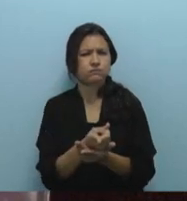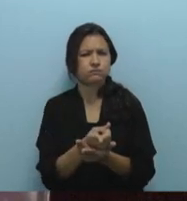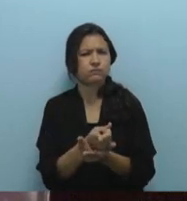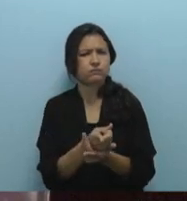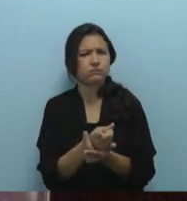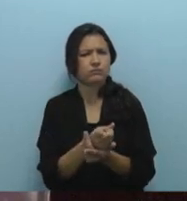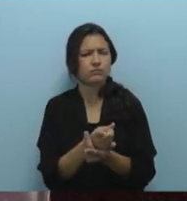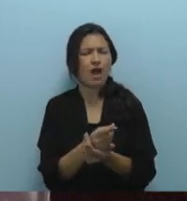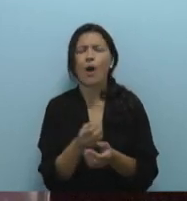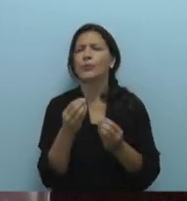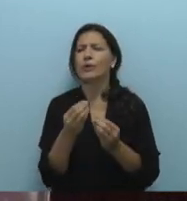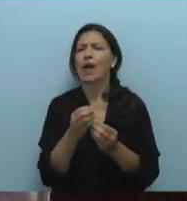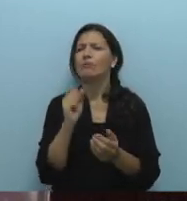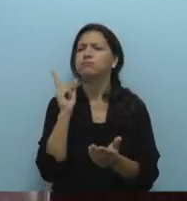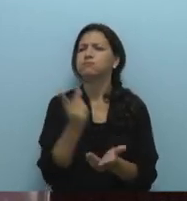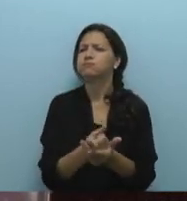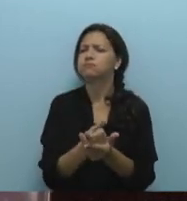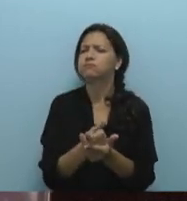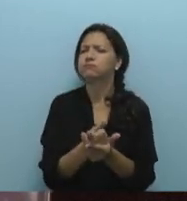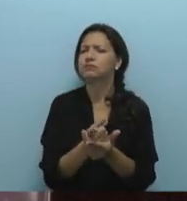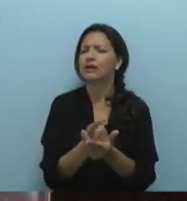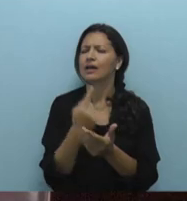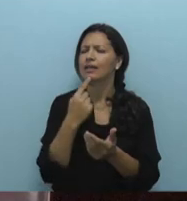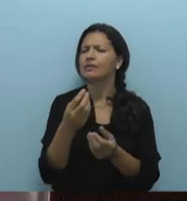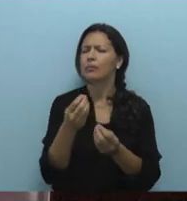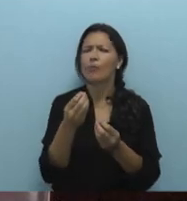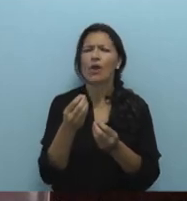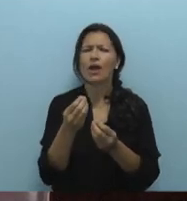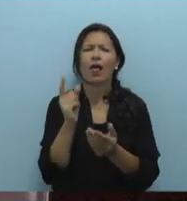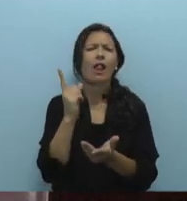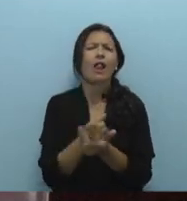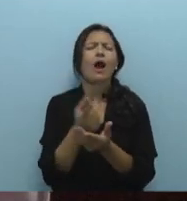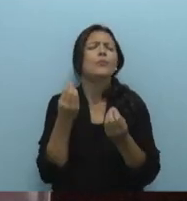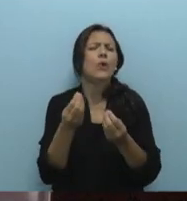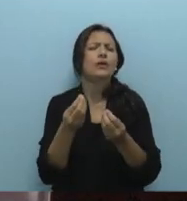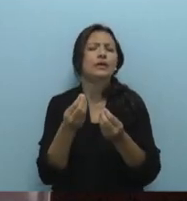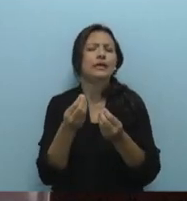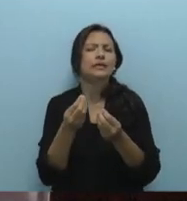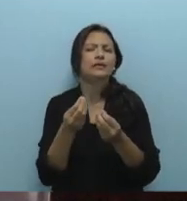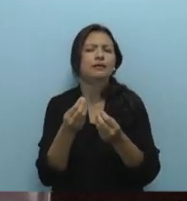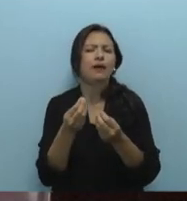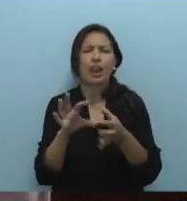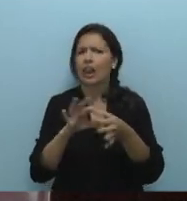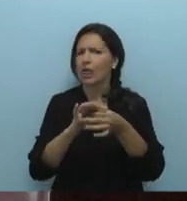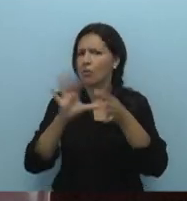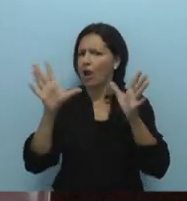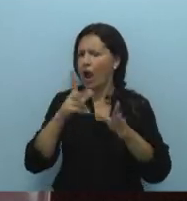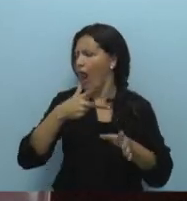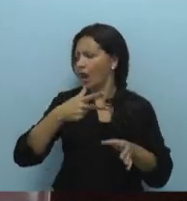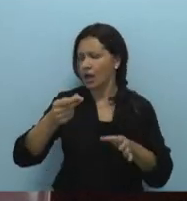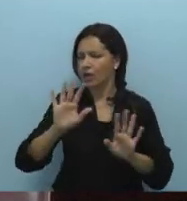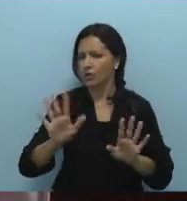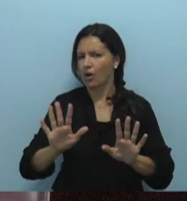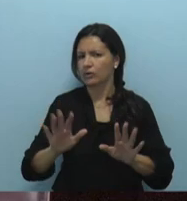régimen alude a una construcción, a una formulación mucho más compleja que la de una mera forma de